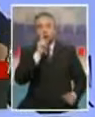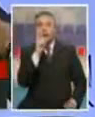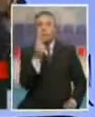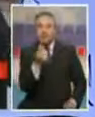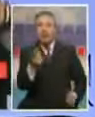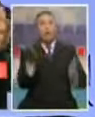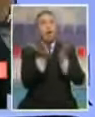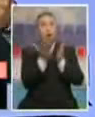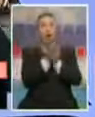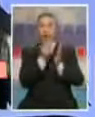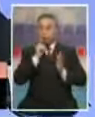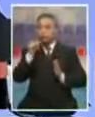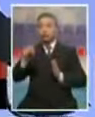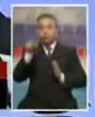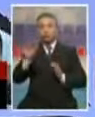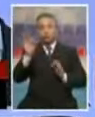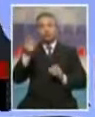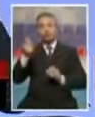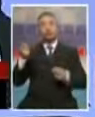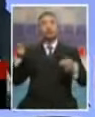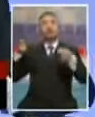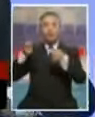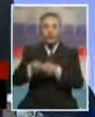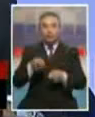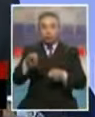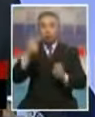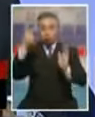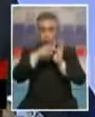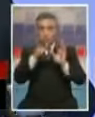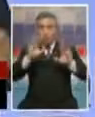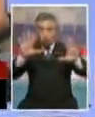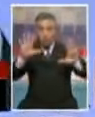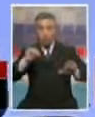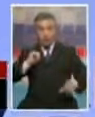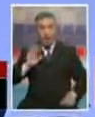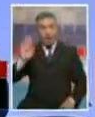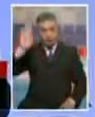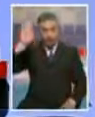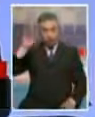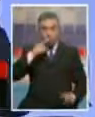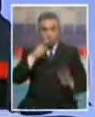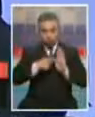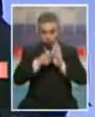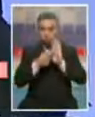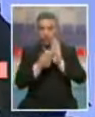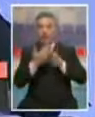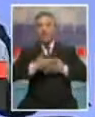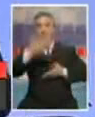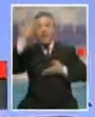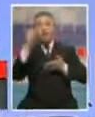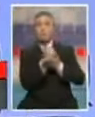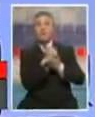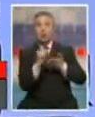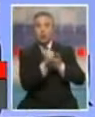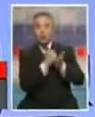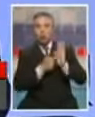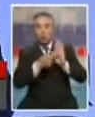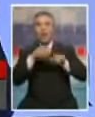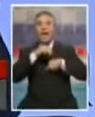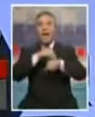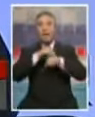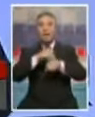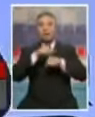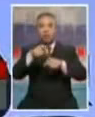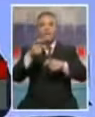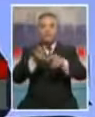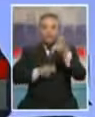tener colegios porque ahí van alumnos con subvención. El 2009, cuando fui candidato, presenté un recorte de diario El Mercurio que decía, avisos económicos,